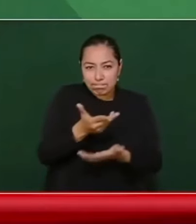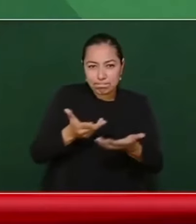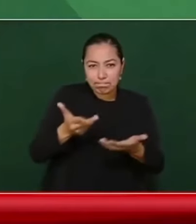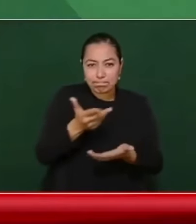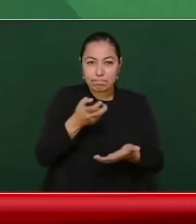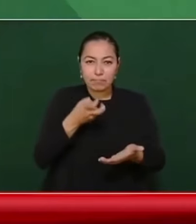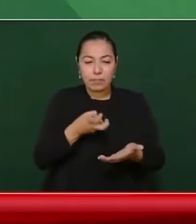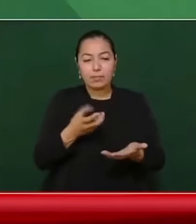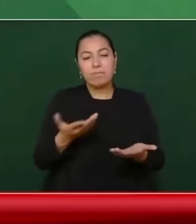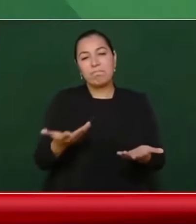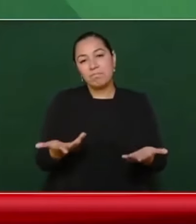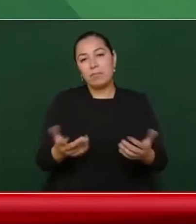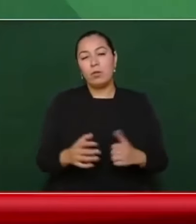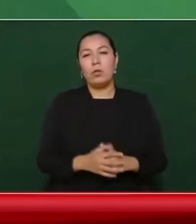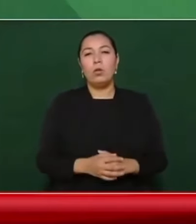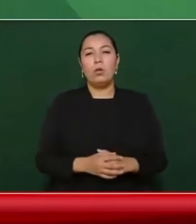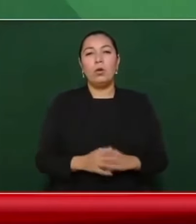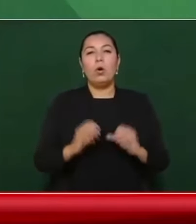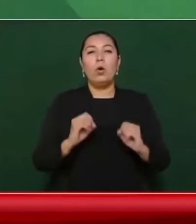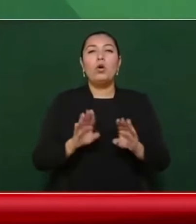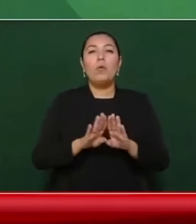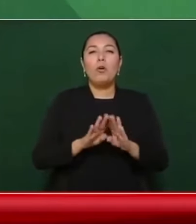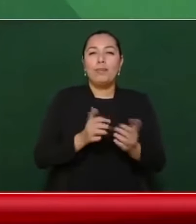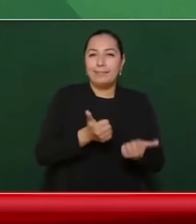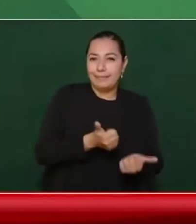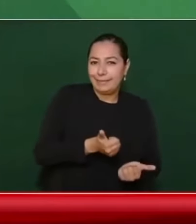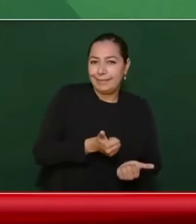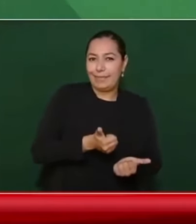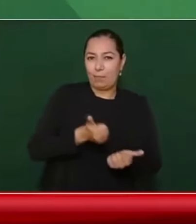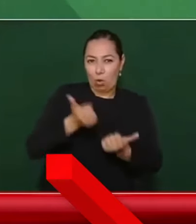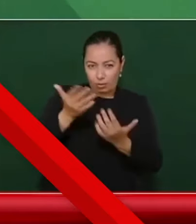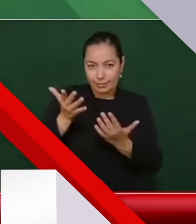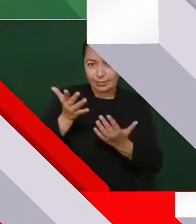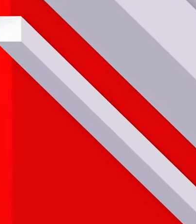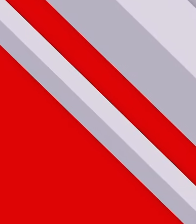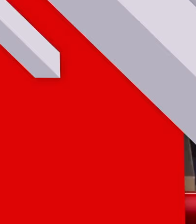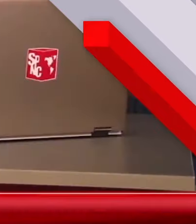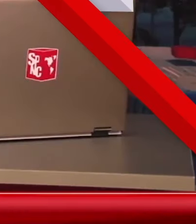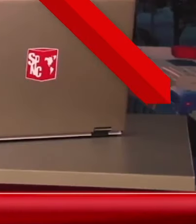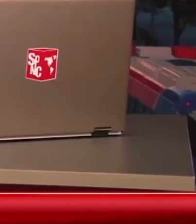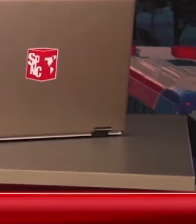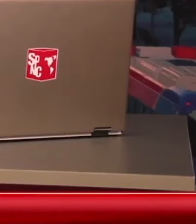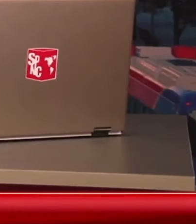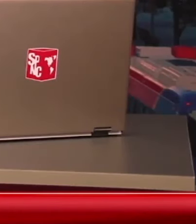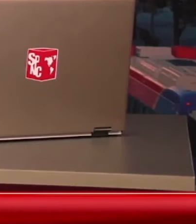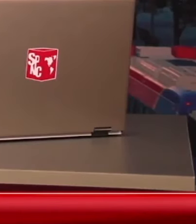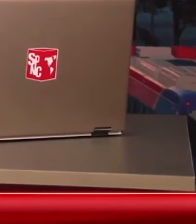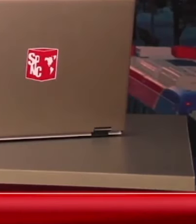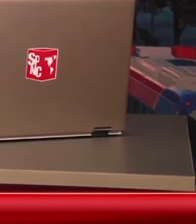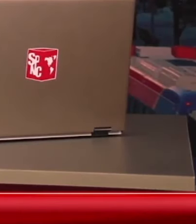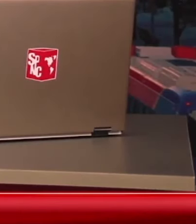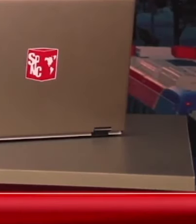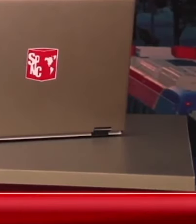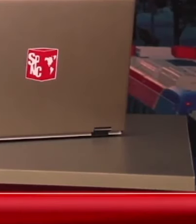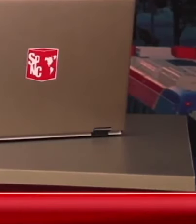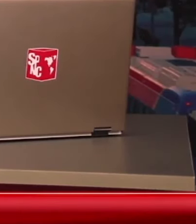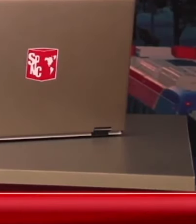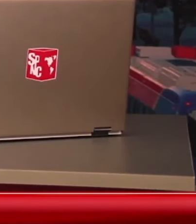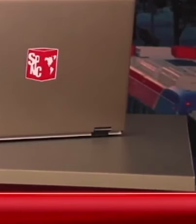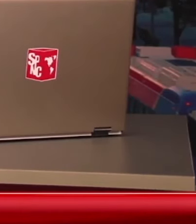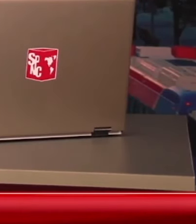o mejor dicho el transporte marítimo el presidente